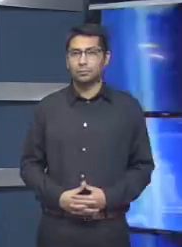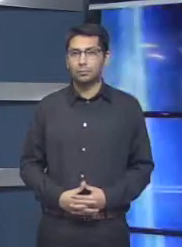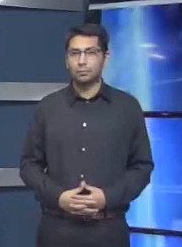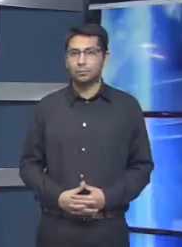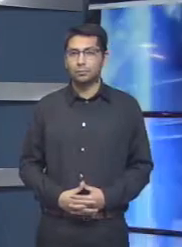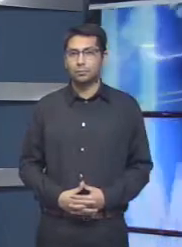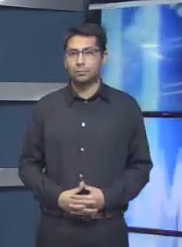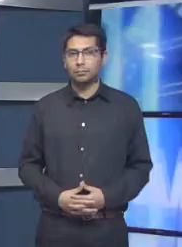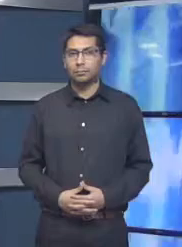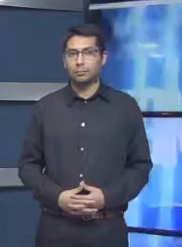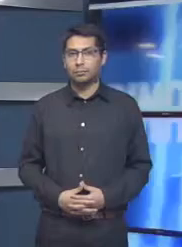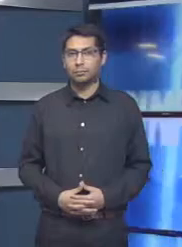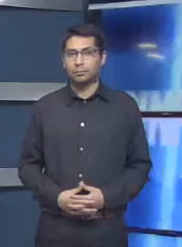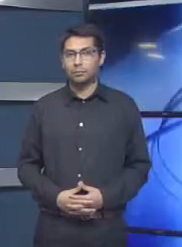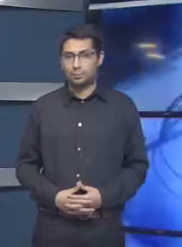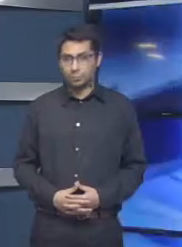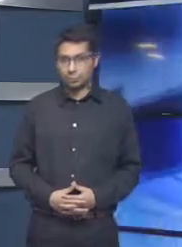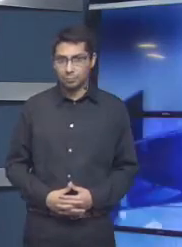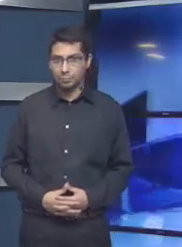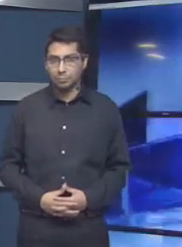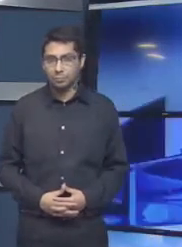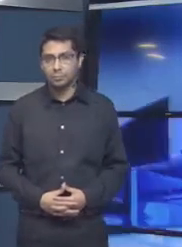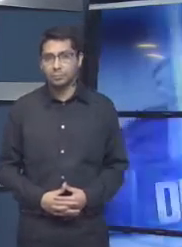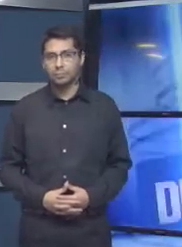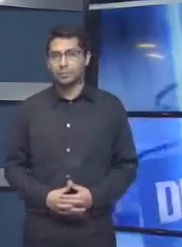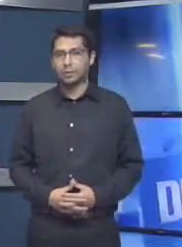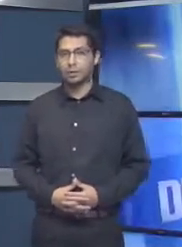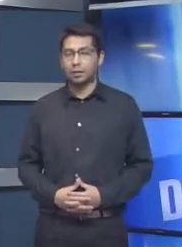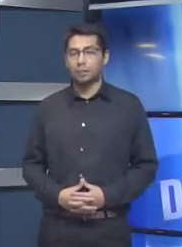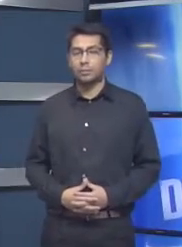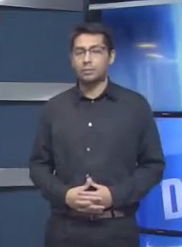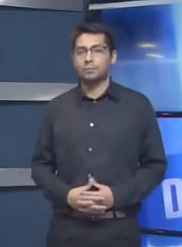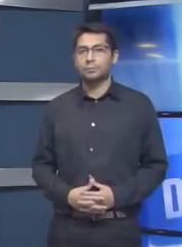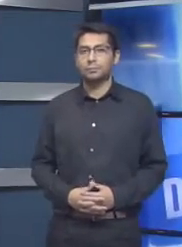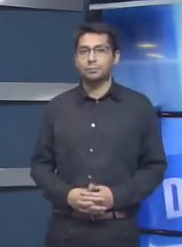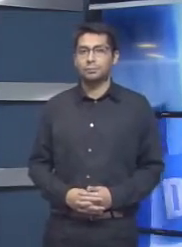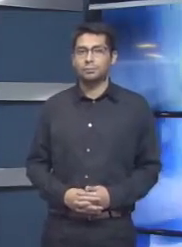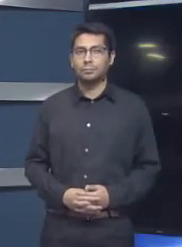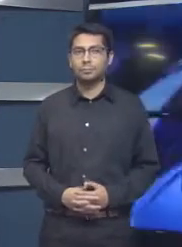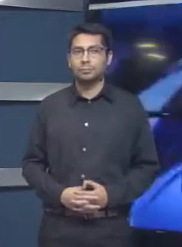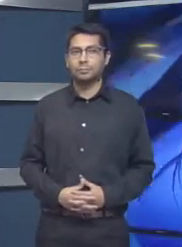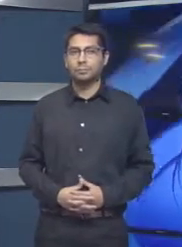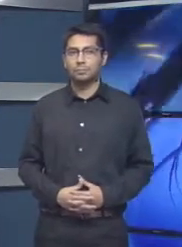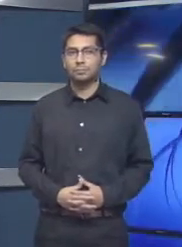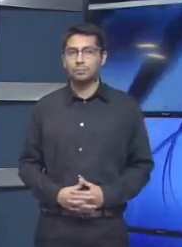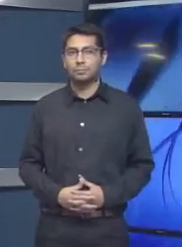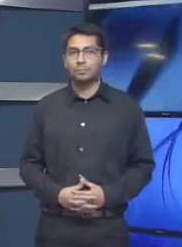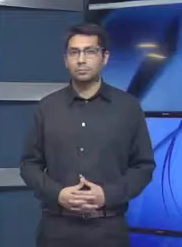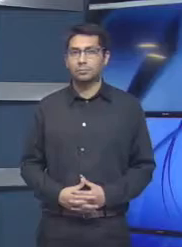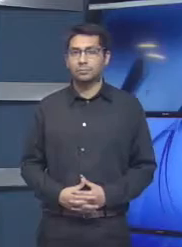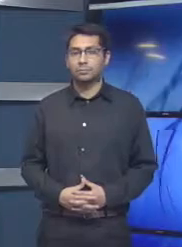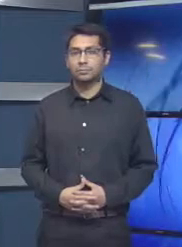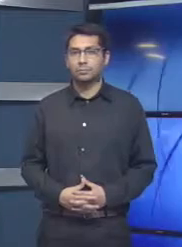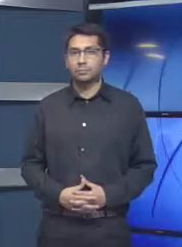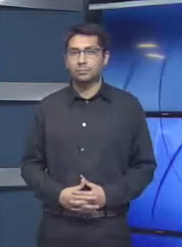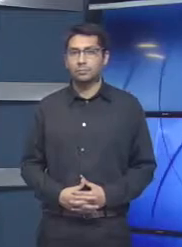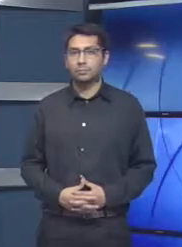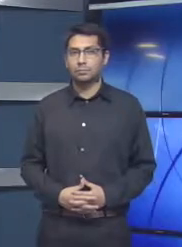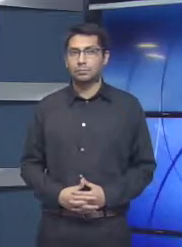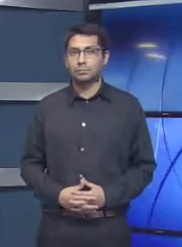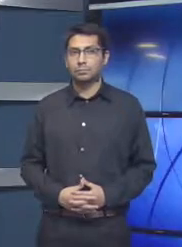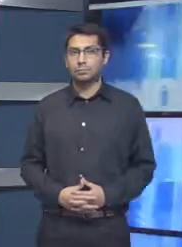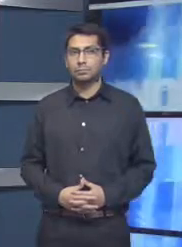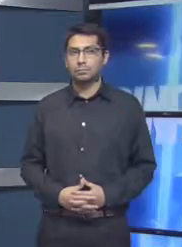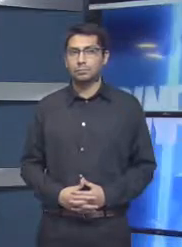que cada comerciante con su banco que opera normalmente, gestione los intereses que se le va a cobrar y